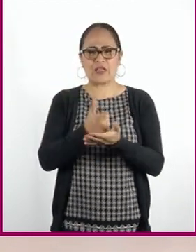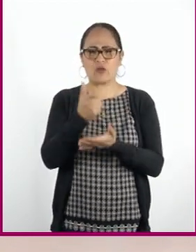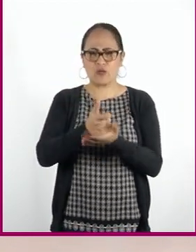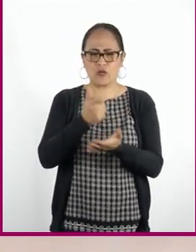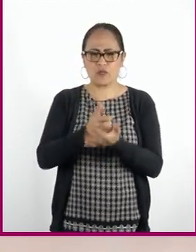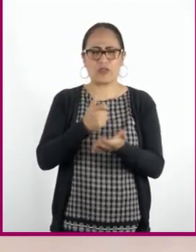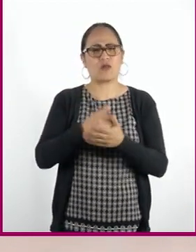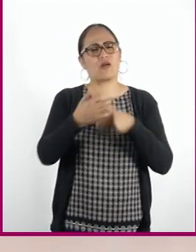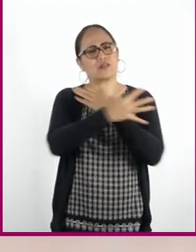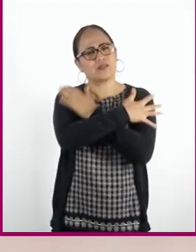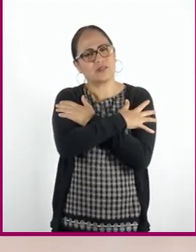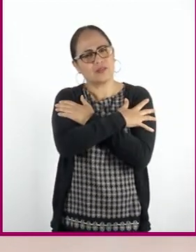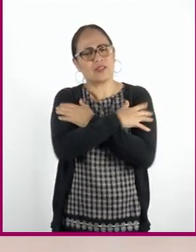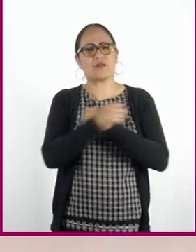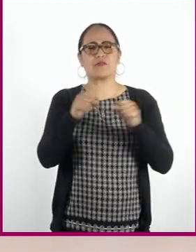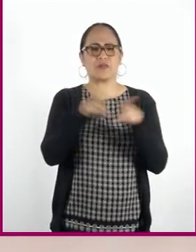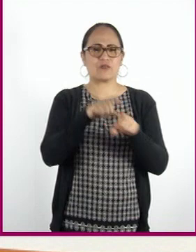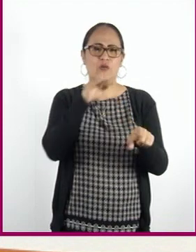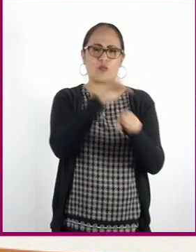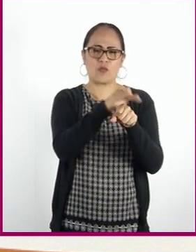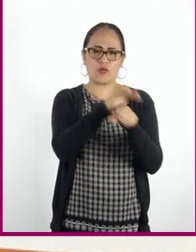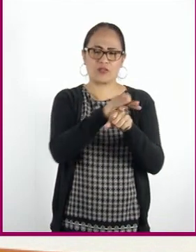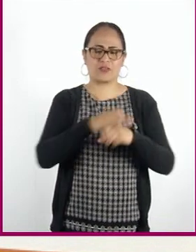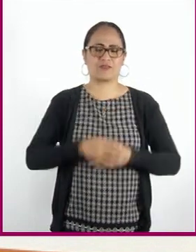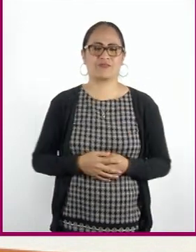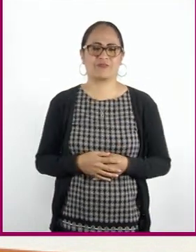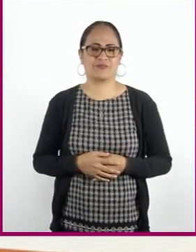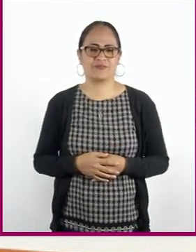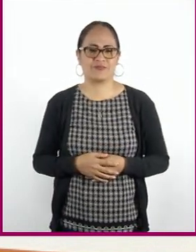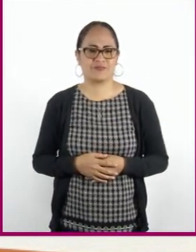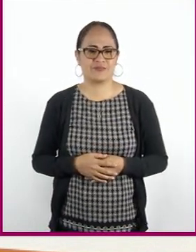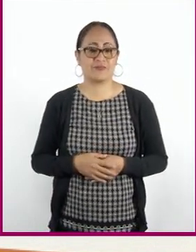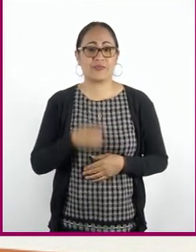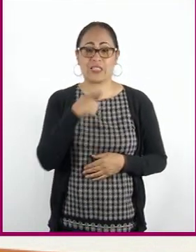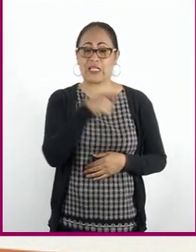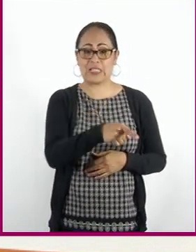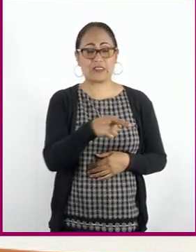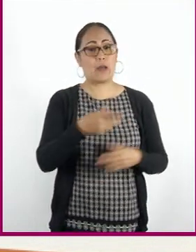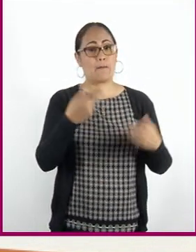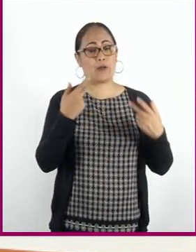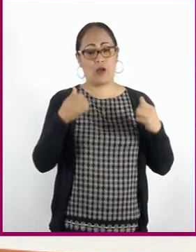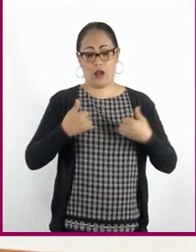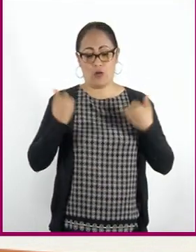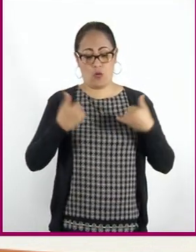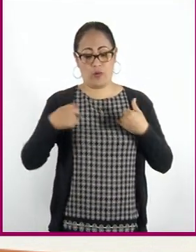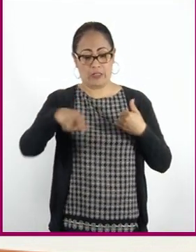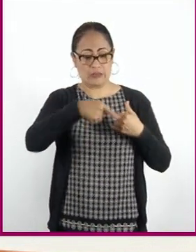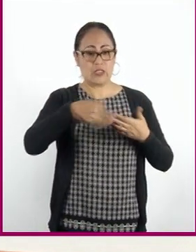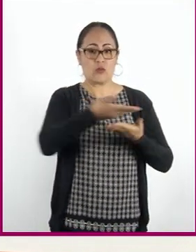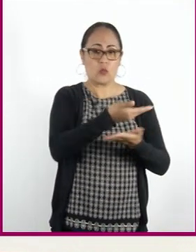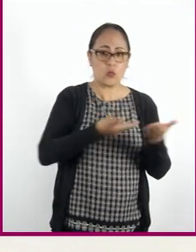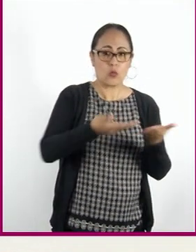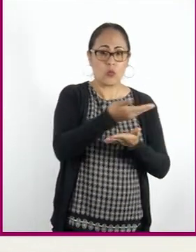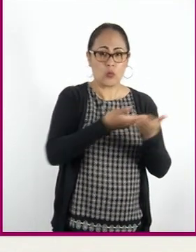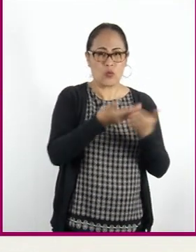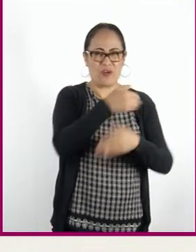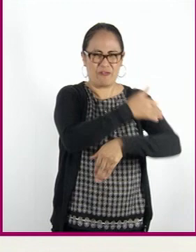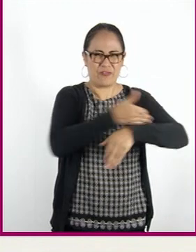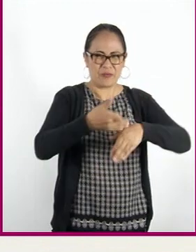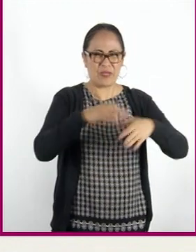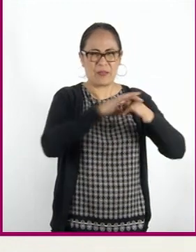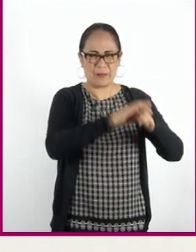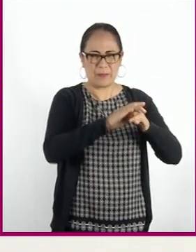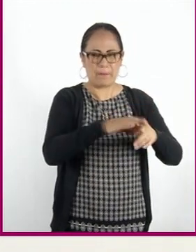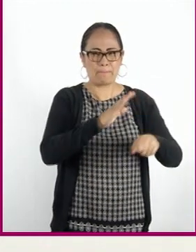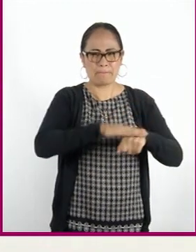afectivo, así como un clima de protección. Es el principal centro de convivencia de todo individuo. Además, la primera